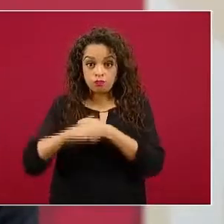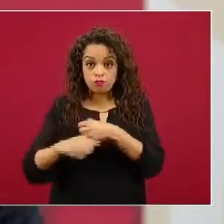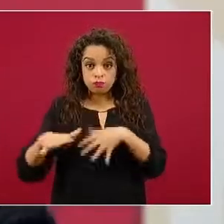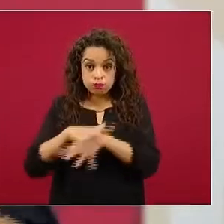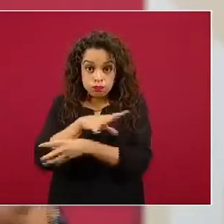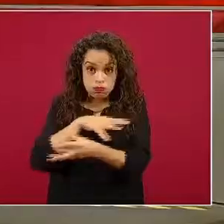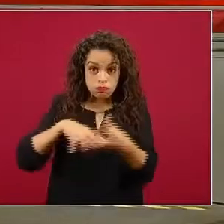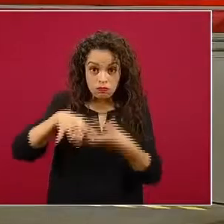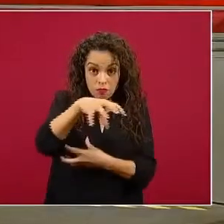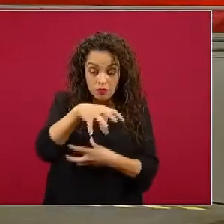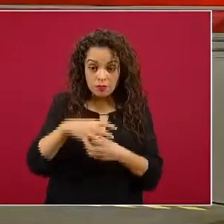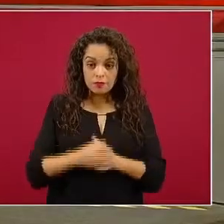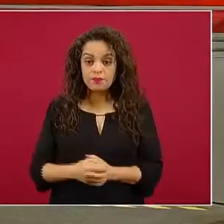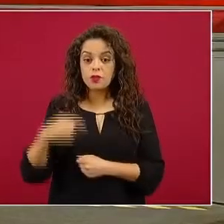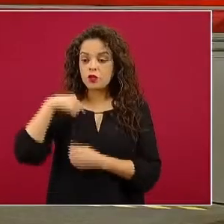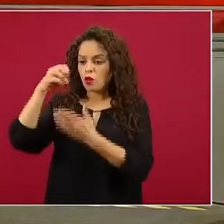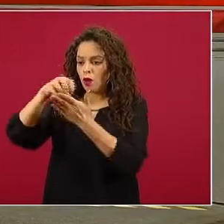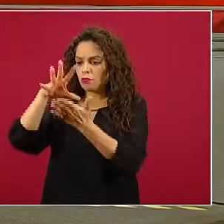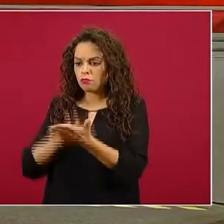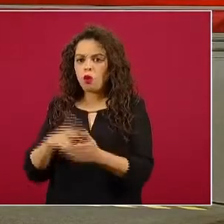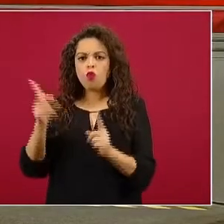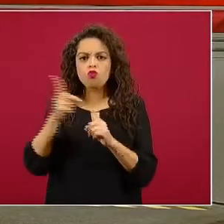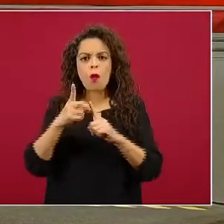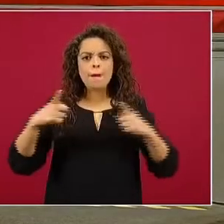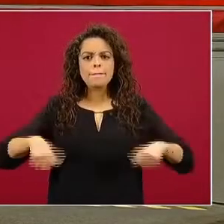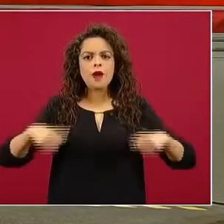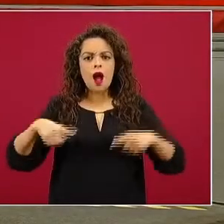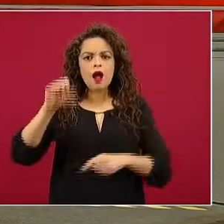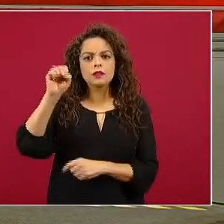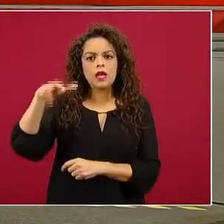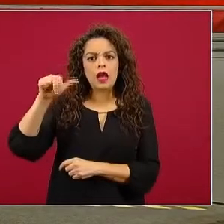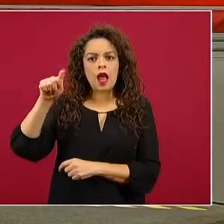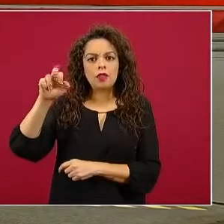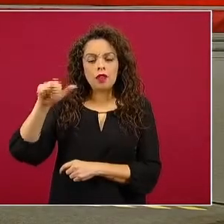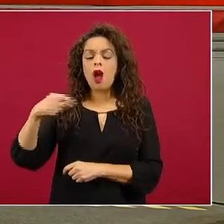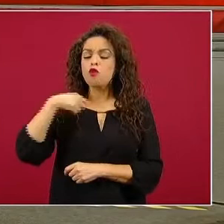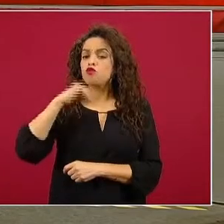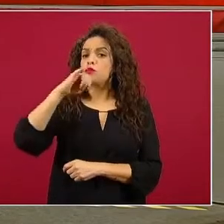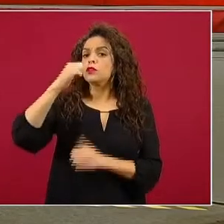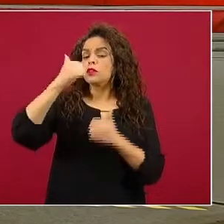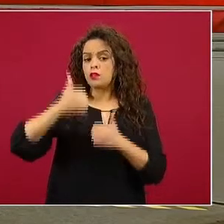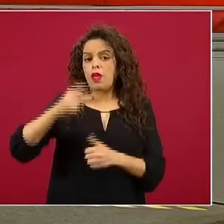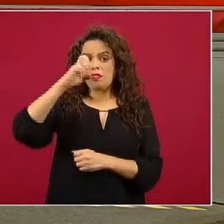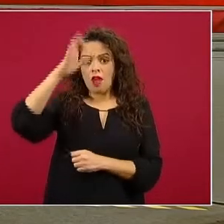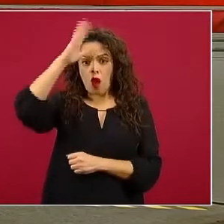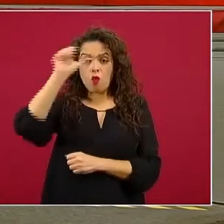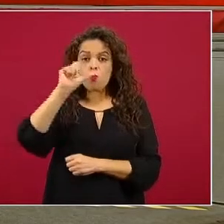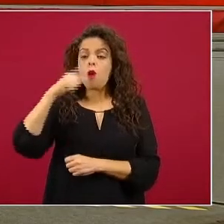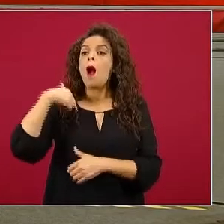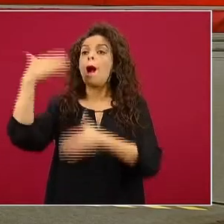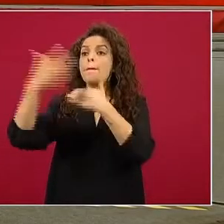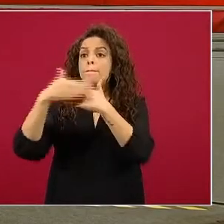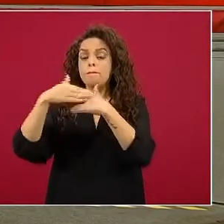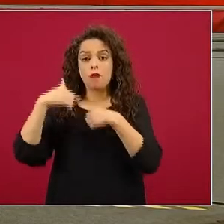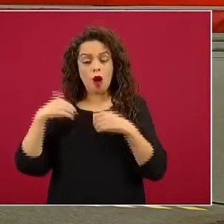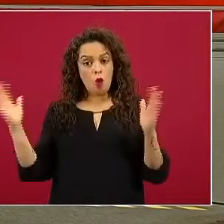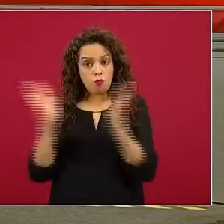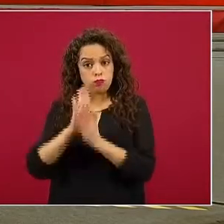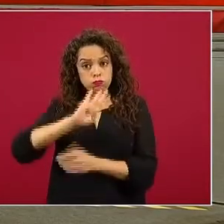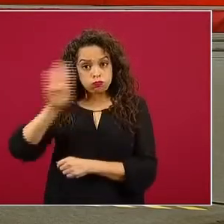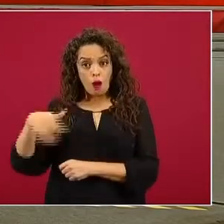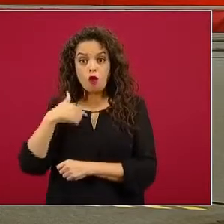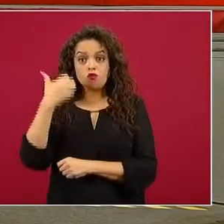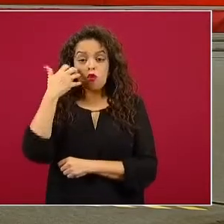en la plataforma del Senatra y digo yo estoy de acuerdo con la donación, cuando yo fallezca quiero